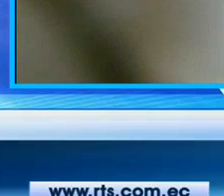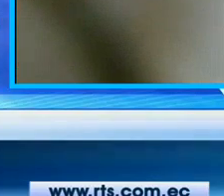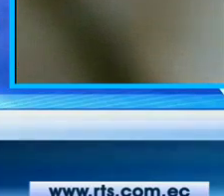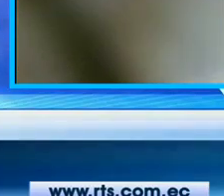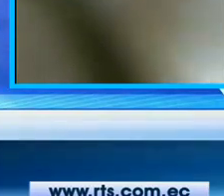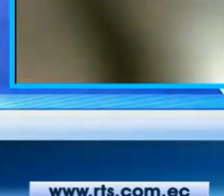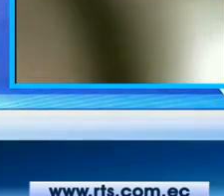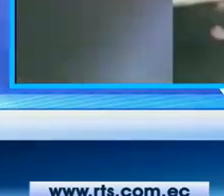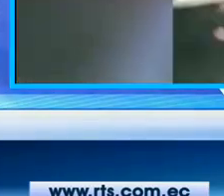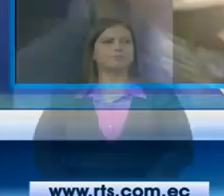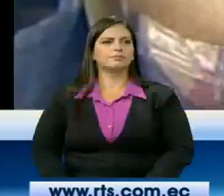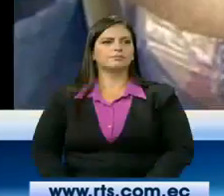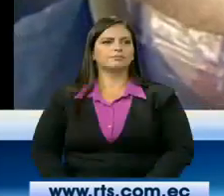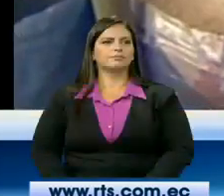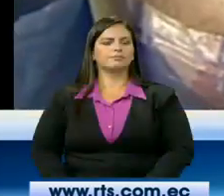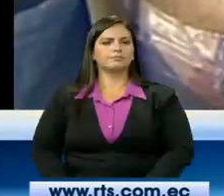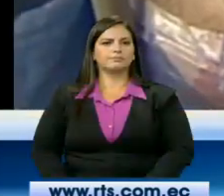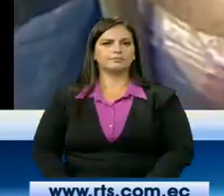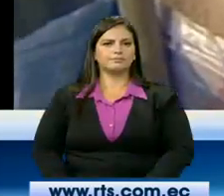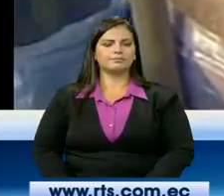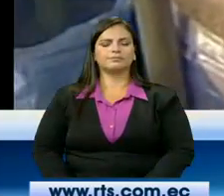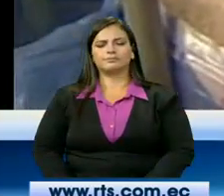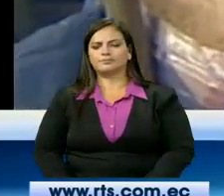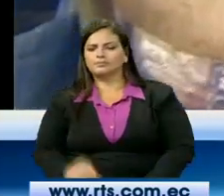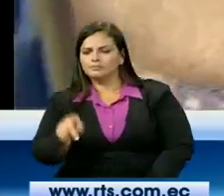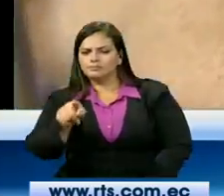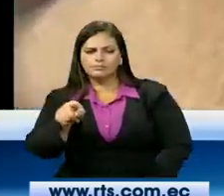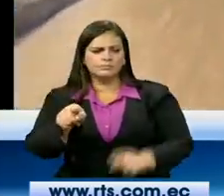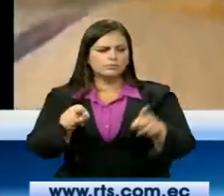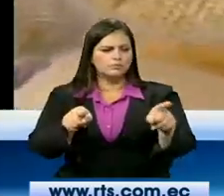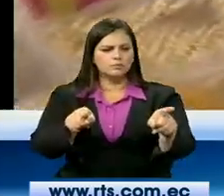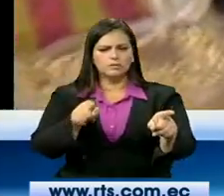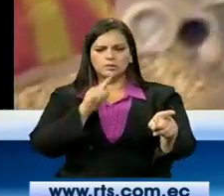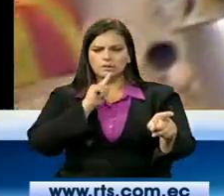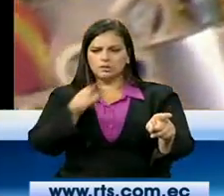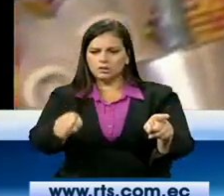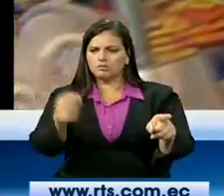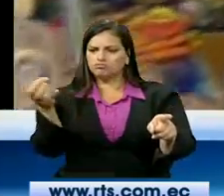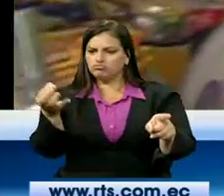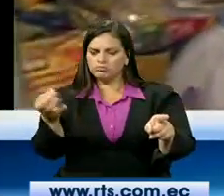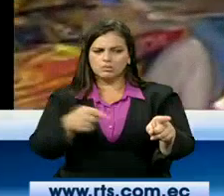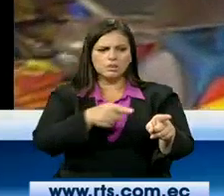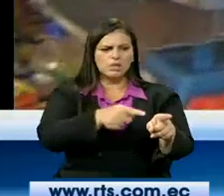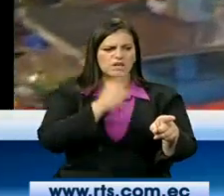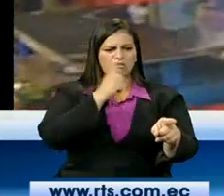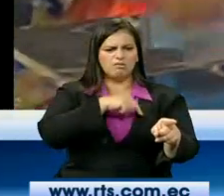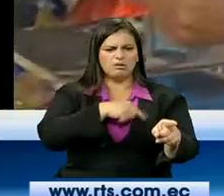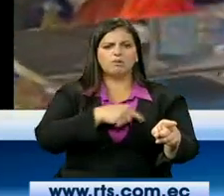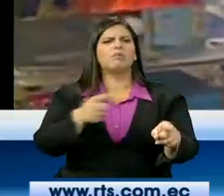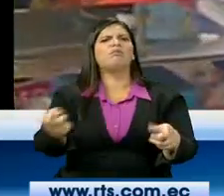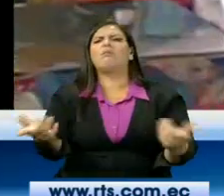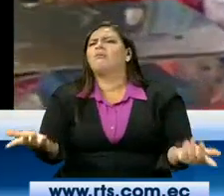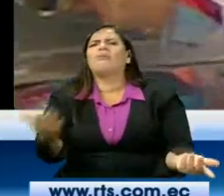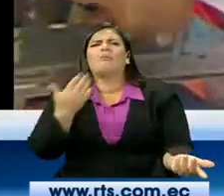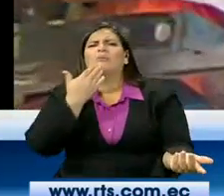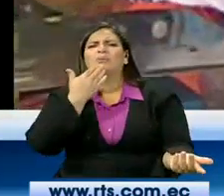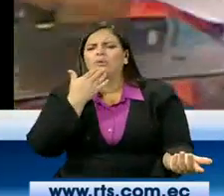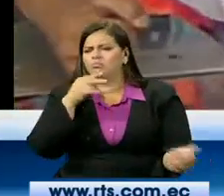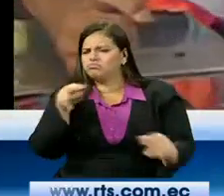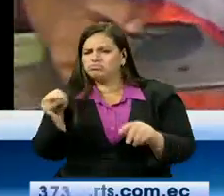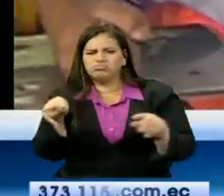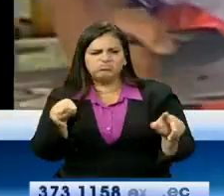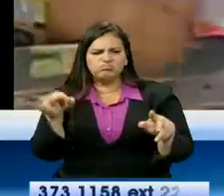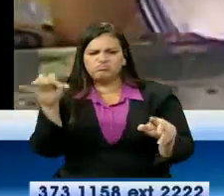tener un conocimiento que nosotros que pedimos a los piladoras que traiga la factura